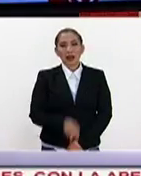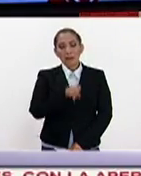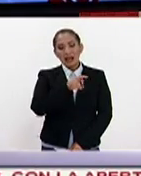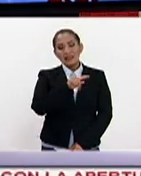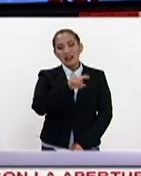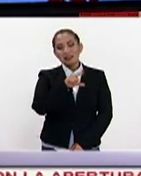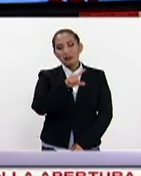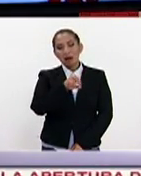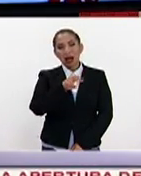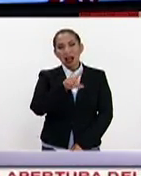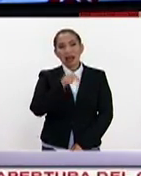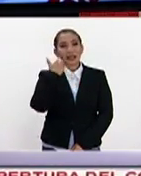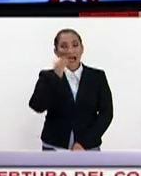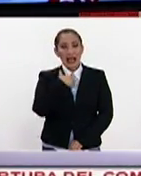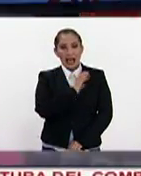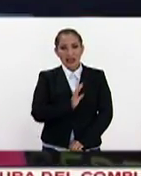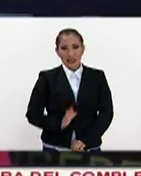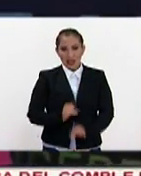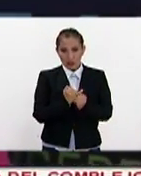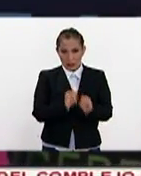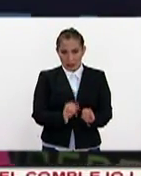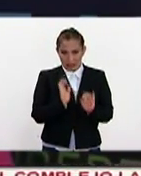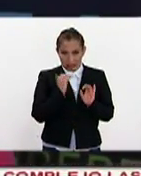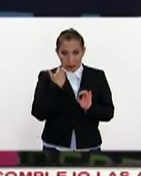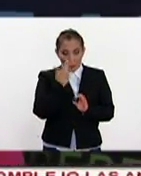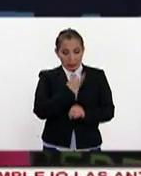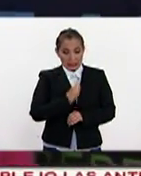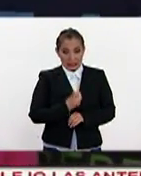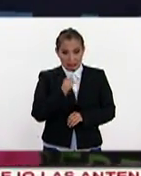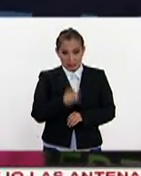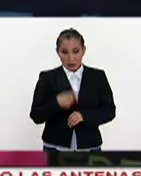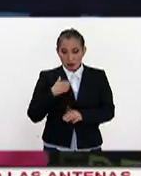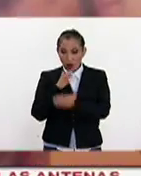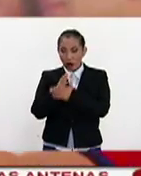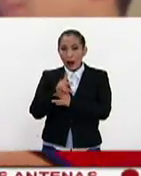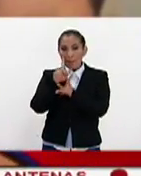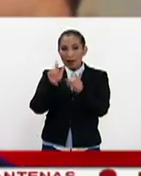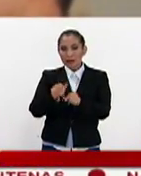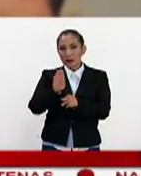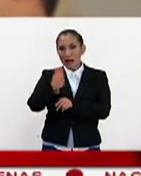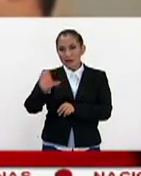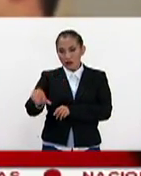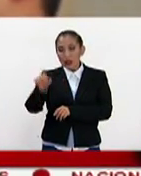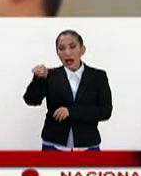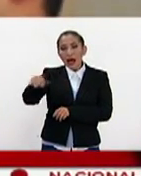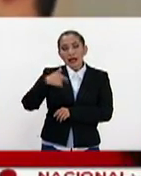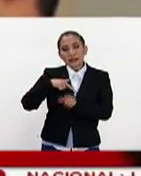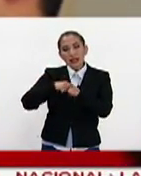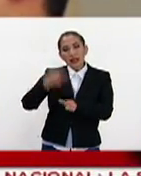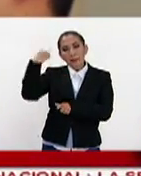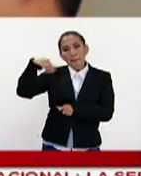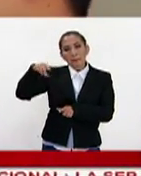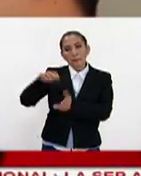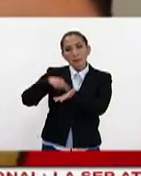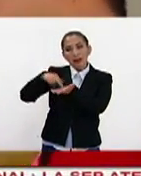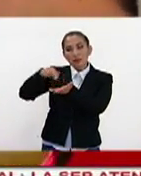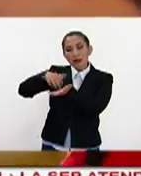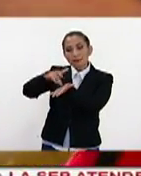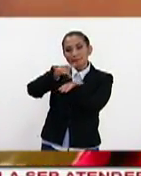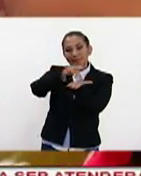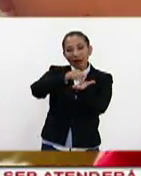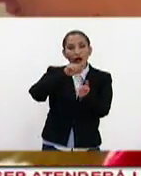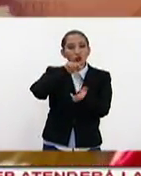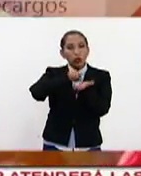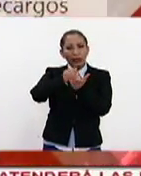Margarita Zavala, quien aspira a una candidatura independiente por la presidencia, estuvo en La Paz, en Baja California. Ahí continuó con su recolección de firmas.